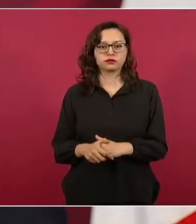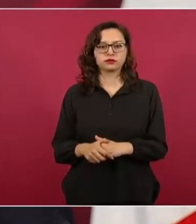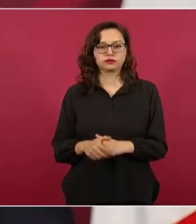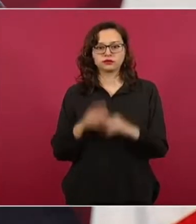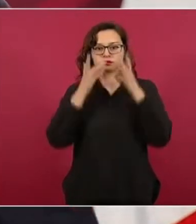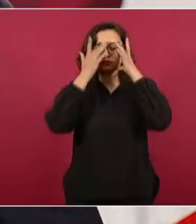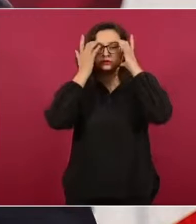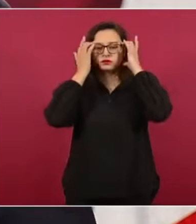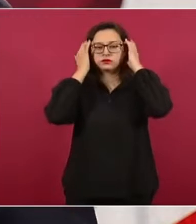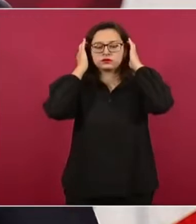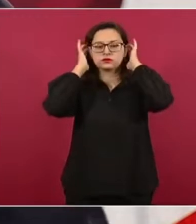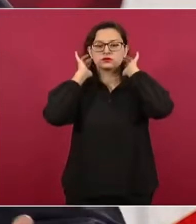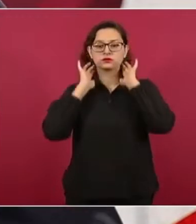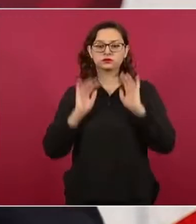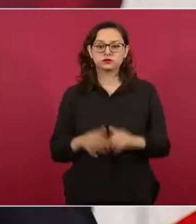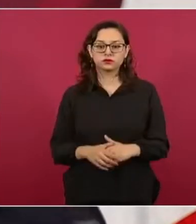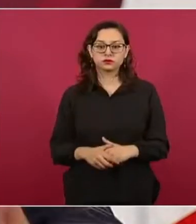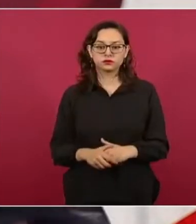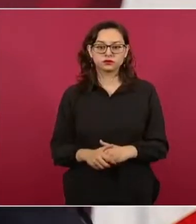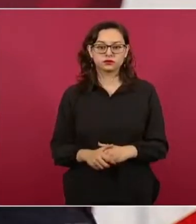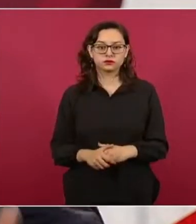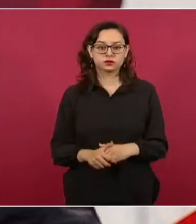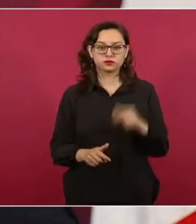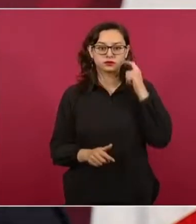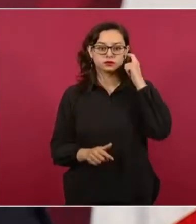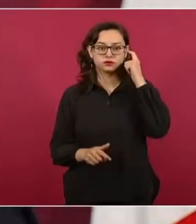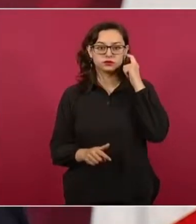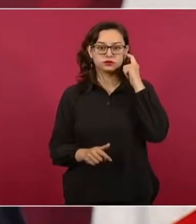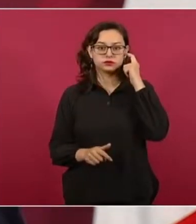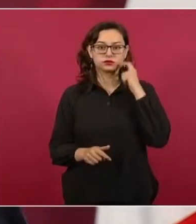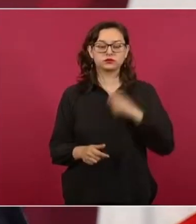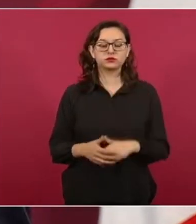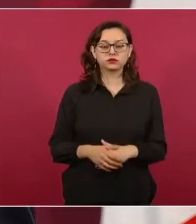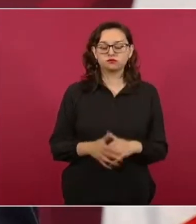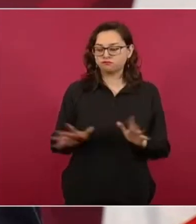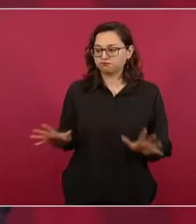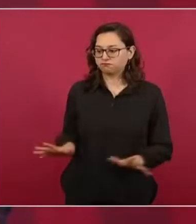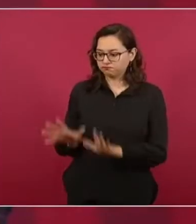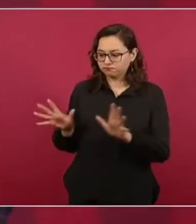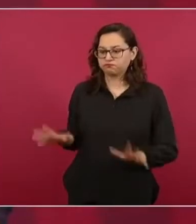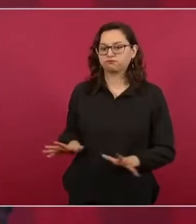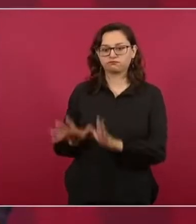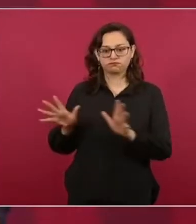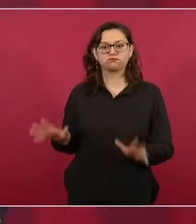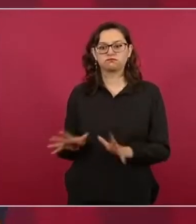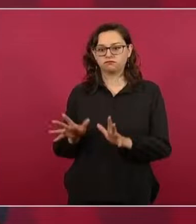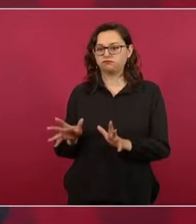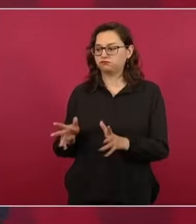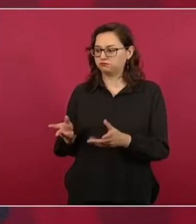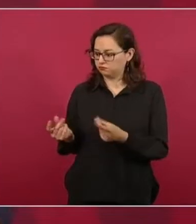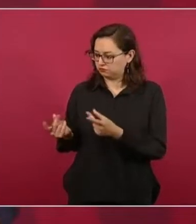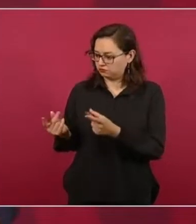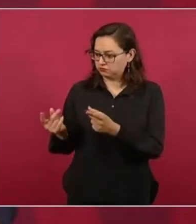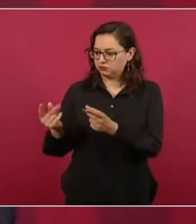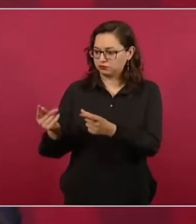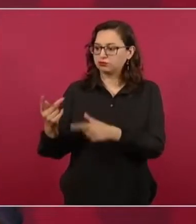Y es alentar a los productores y apoyarnos